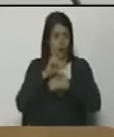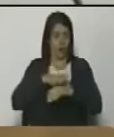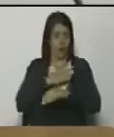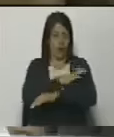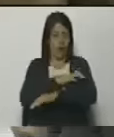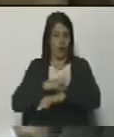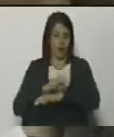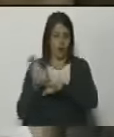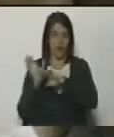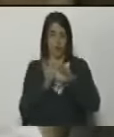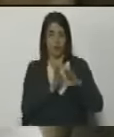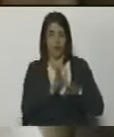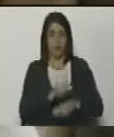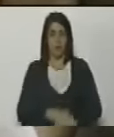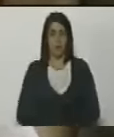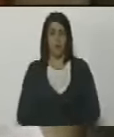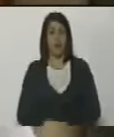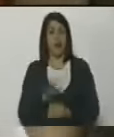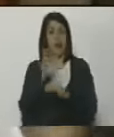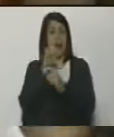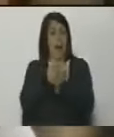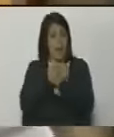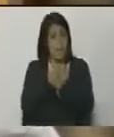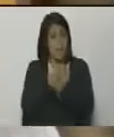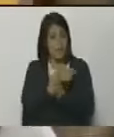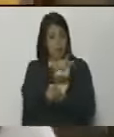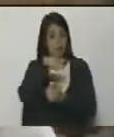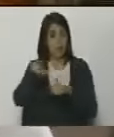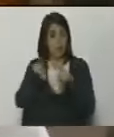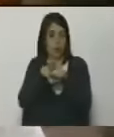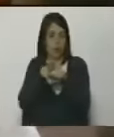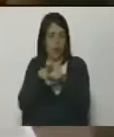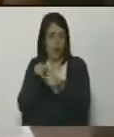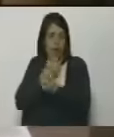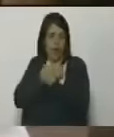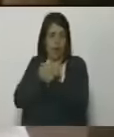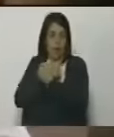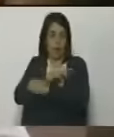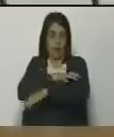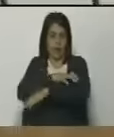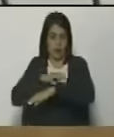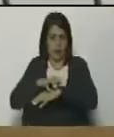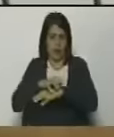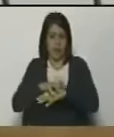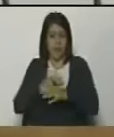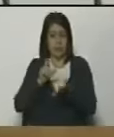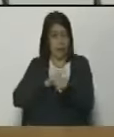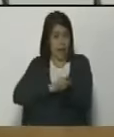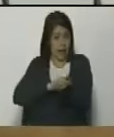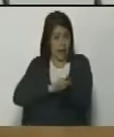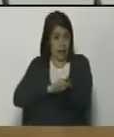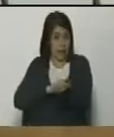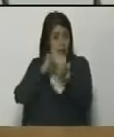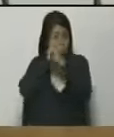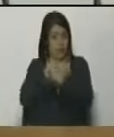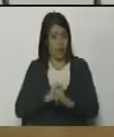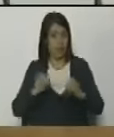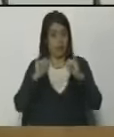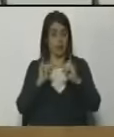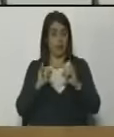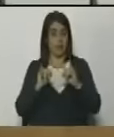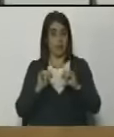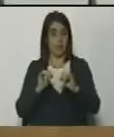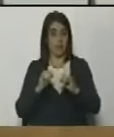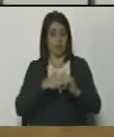dice así, querer a las personas como se quiere a un gato, con su carácter y su independencia,